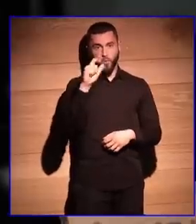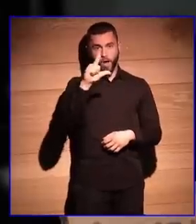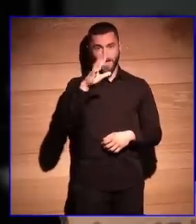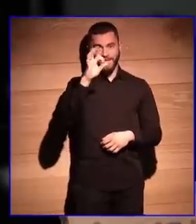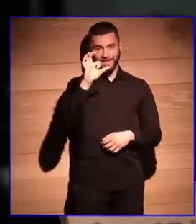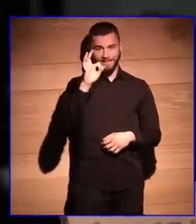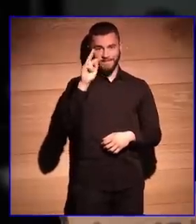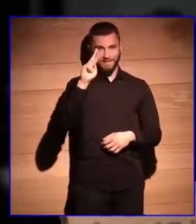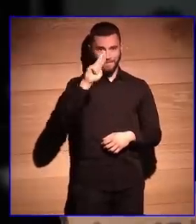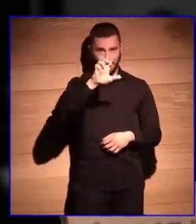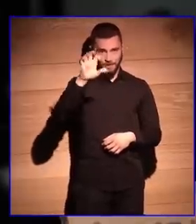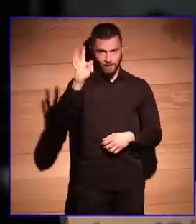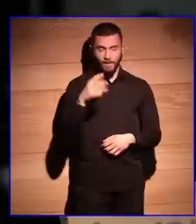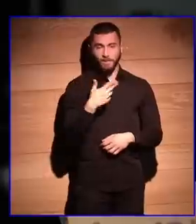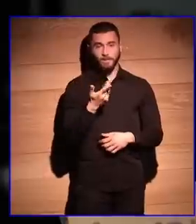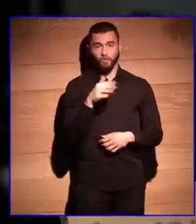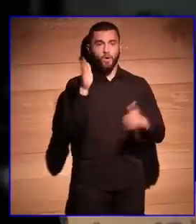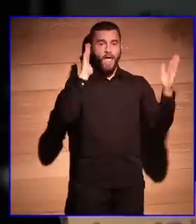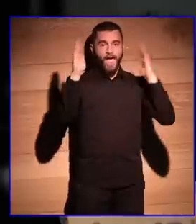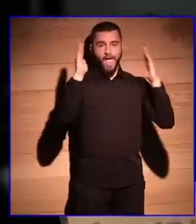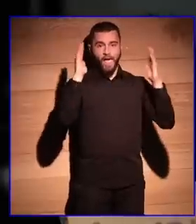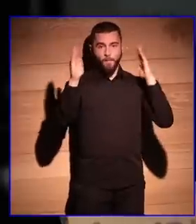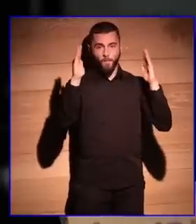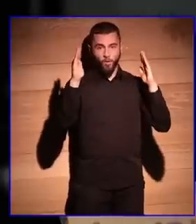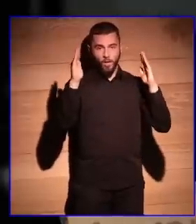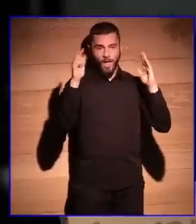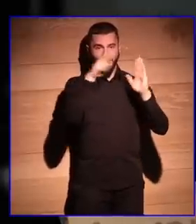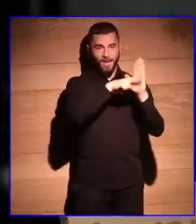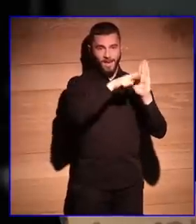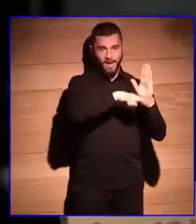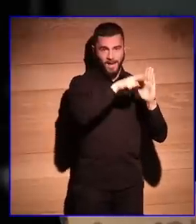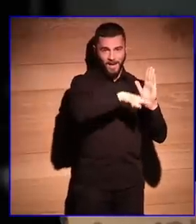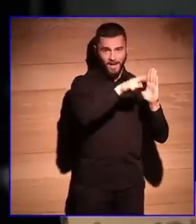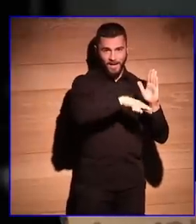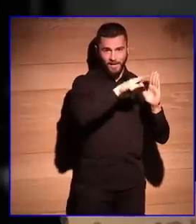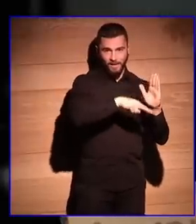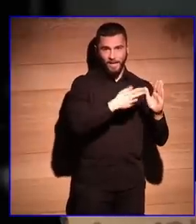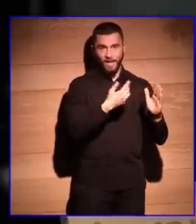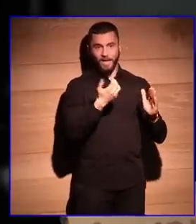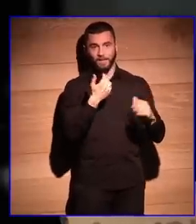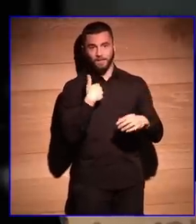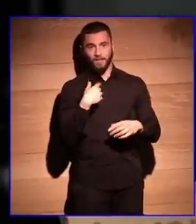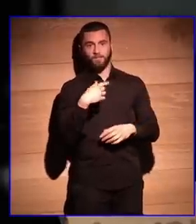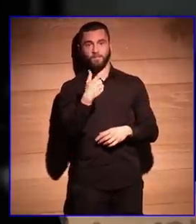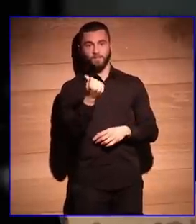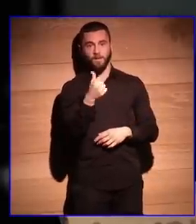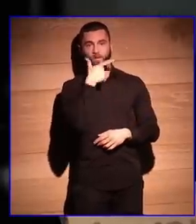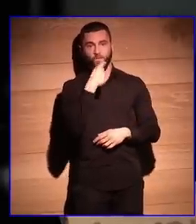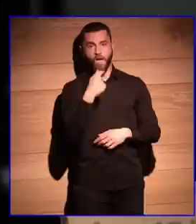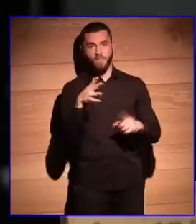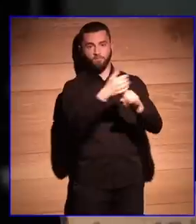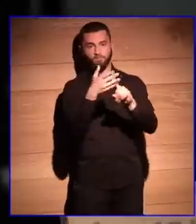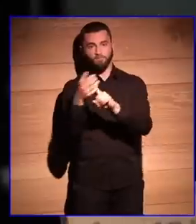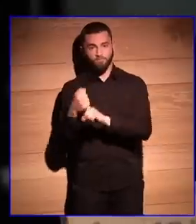Está hablando precisamente de una época de reescritura de las reglas, de abocamiento al cinismo, de búsqueda del dinero fácil.